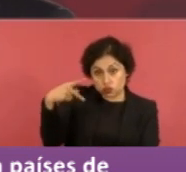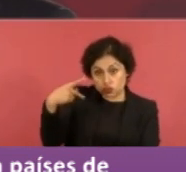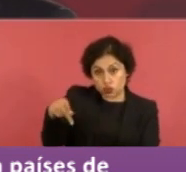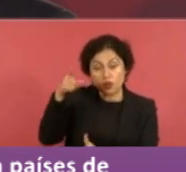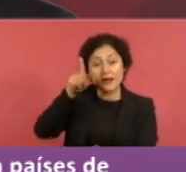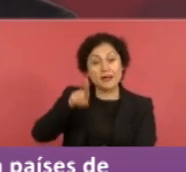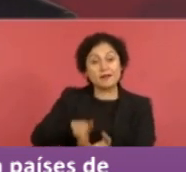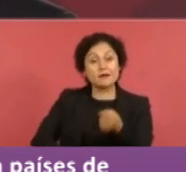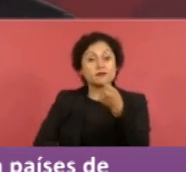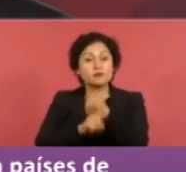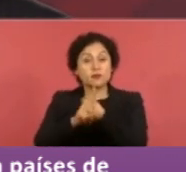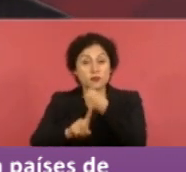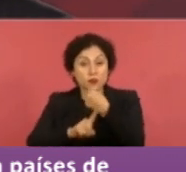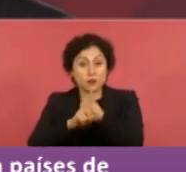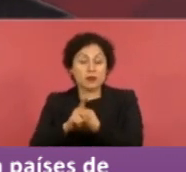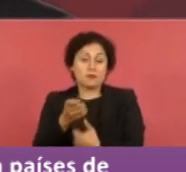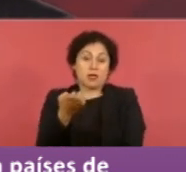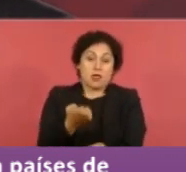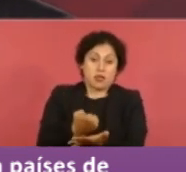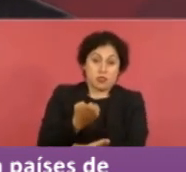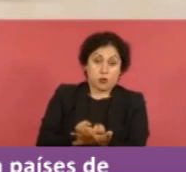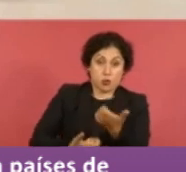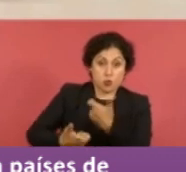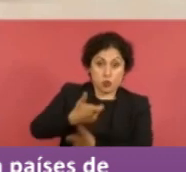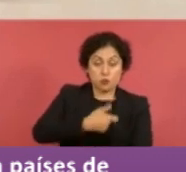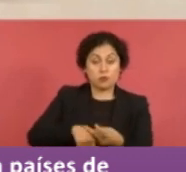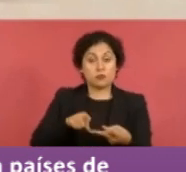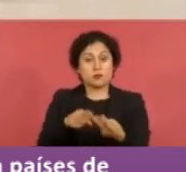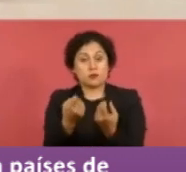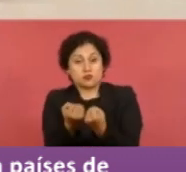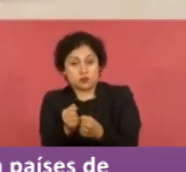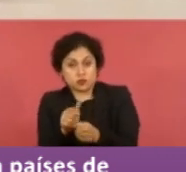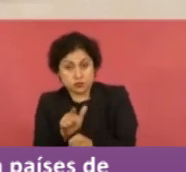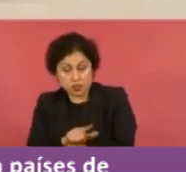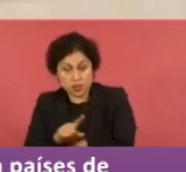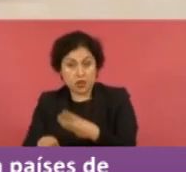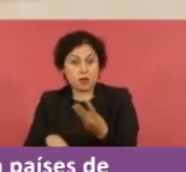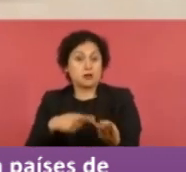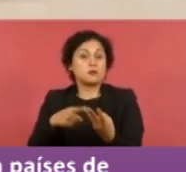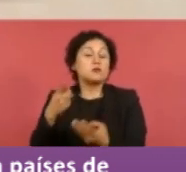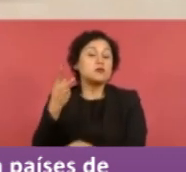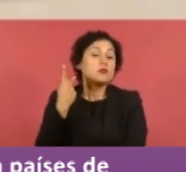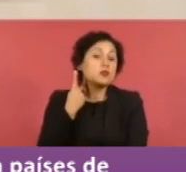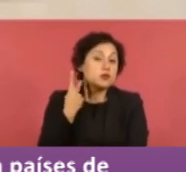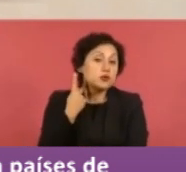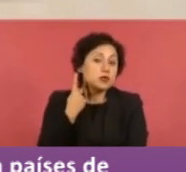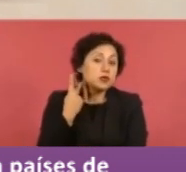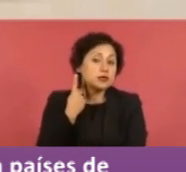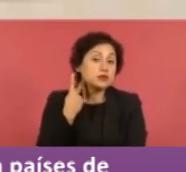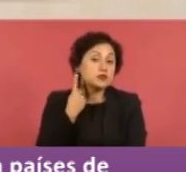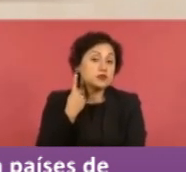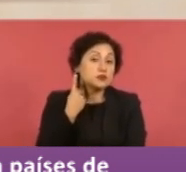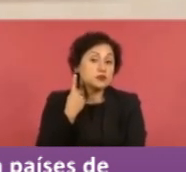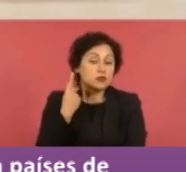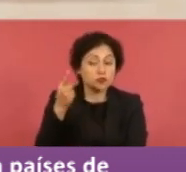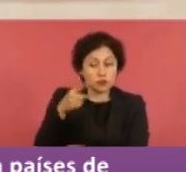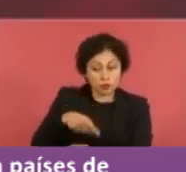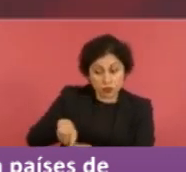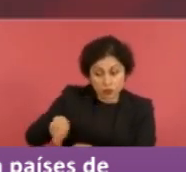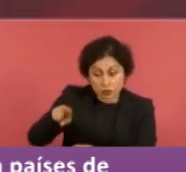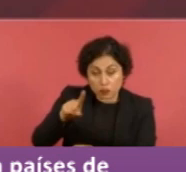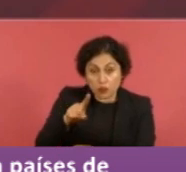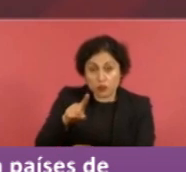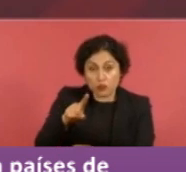Jóvenes Construyendo el Futuro se aplican exitosamente en El Salvador, Honduras, Guatemala, Belice y Cuba, donde